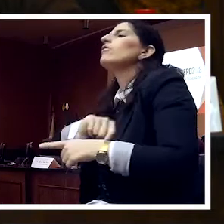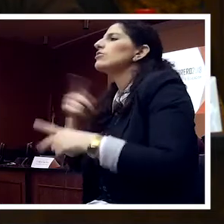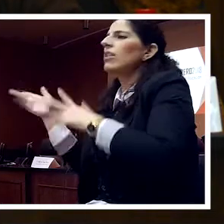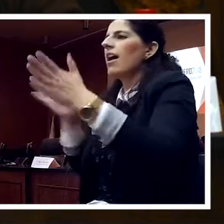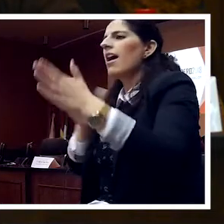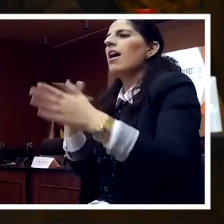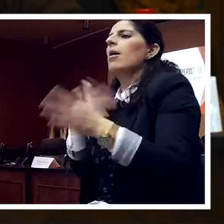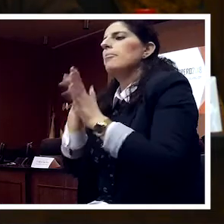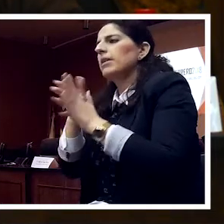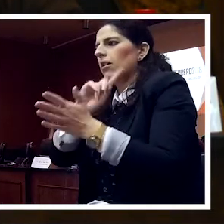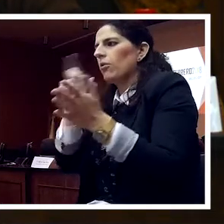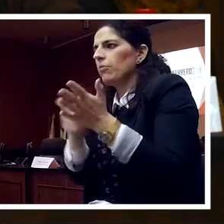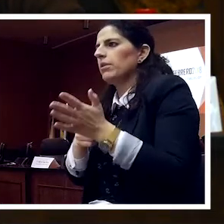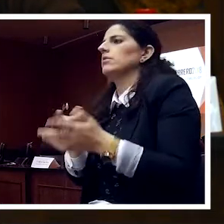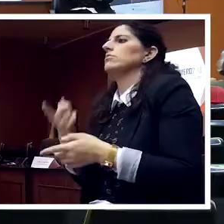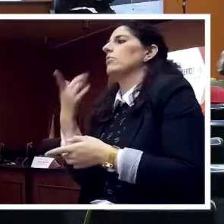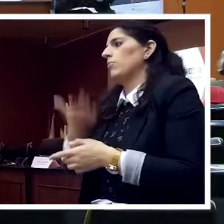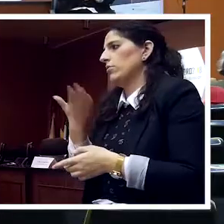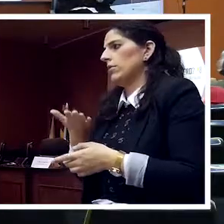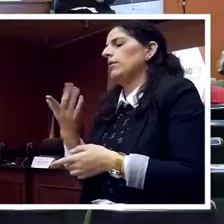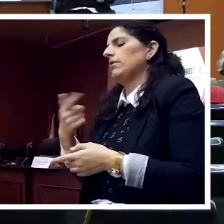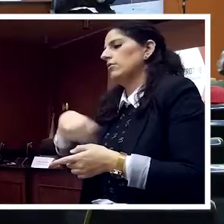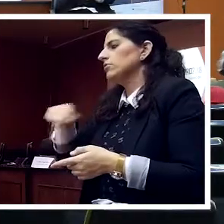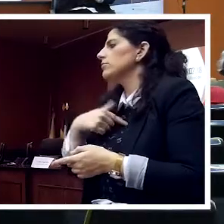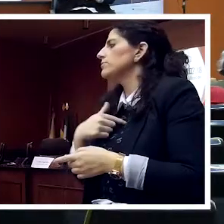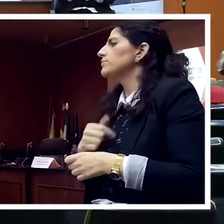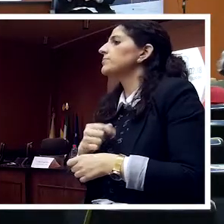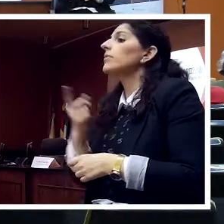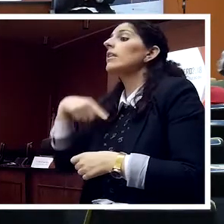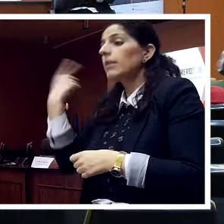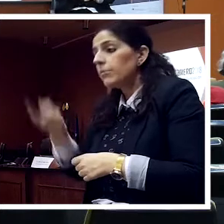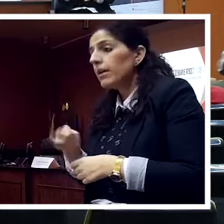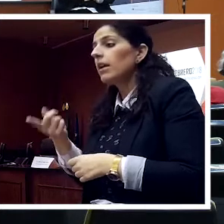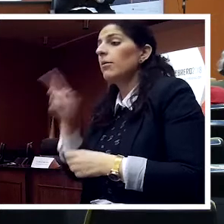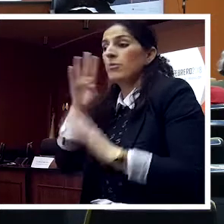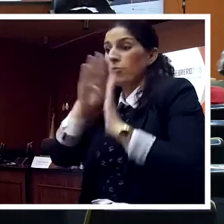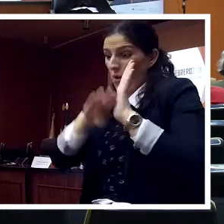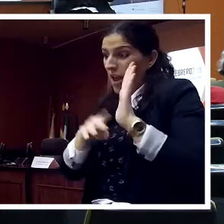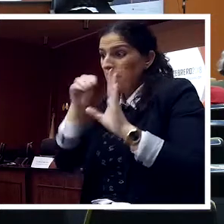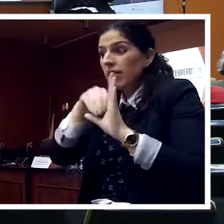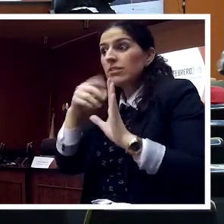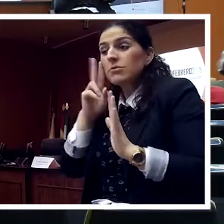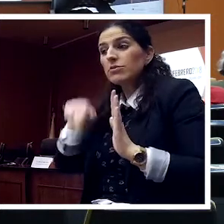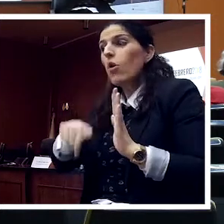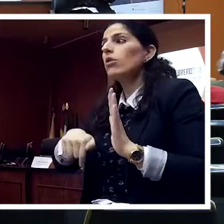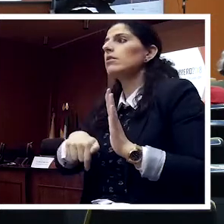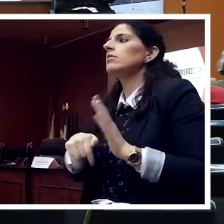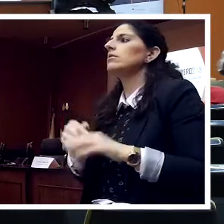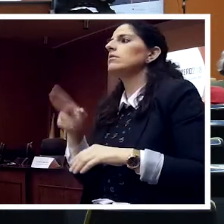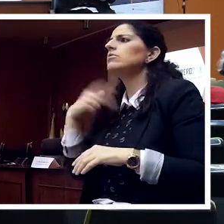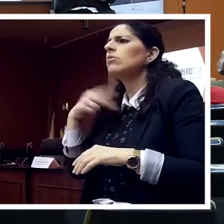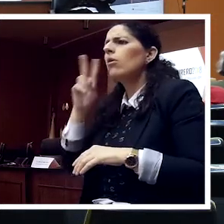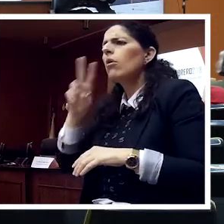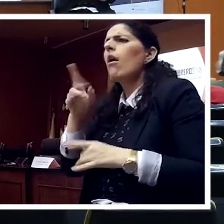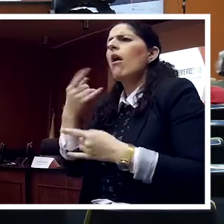Yo creo que las sociedades científicas ahí tienen una gran labor. Luego, revisando el programa, me parece que es